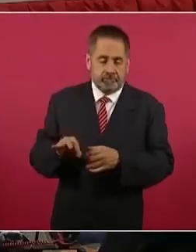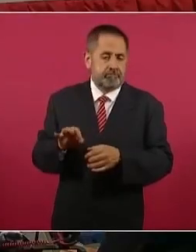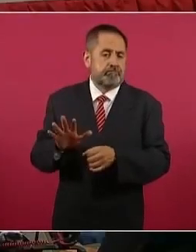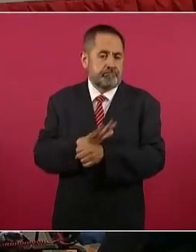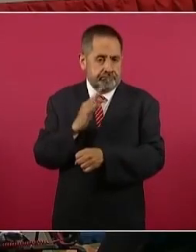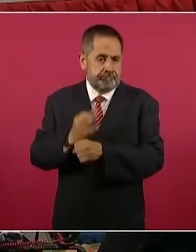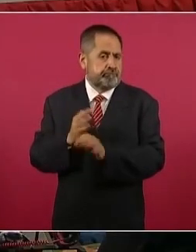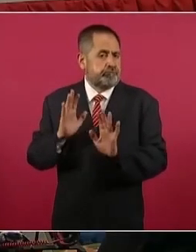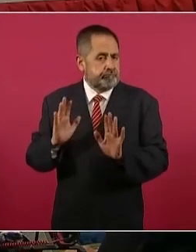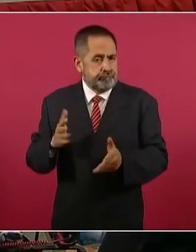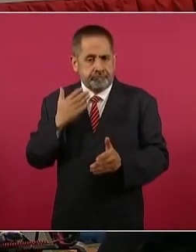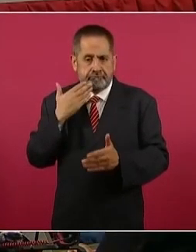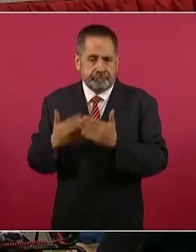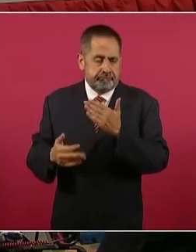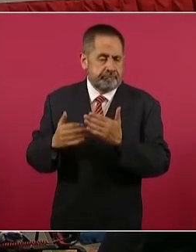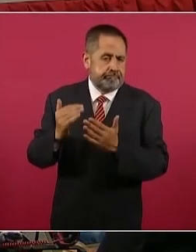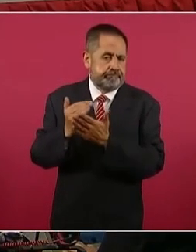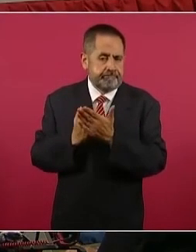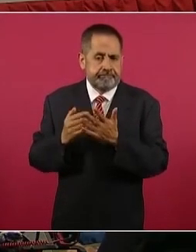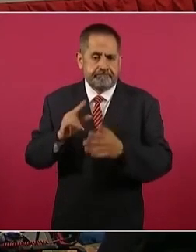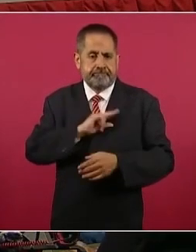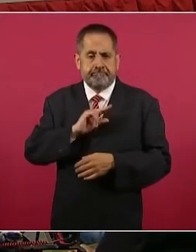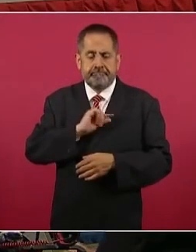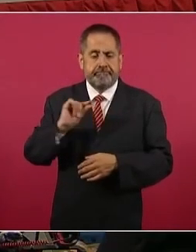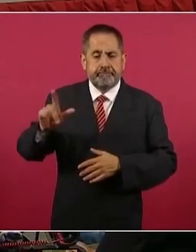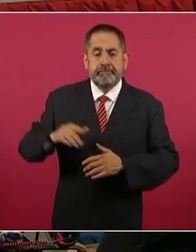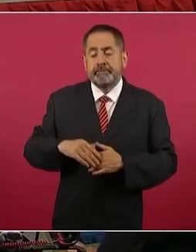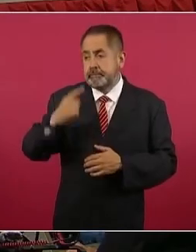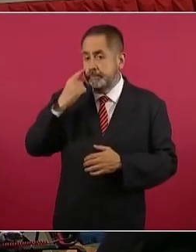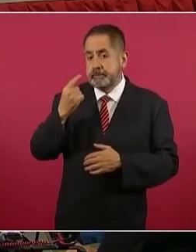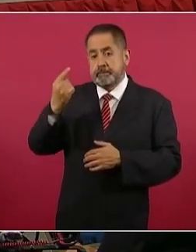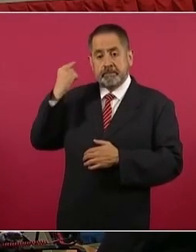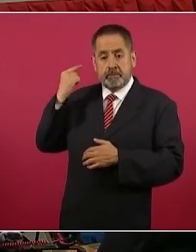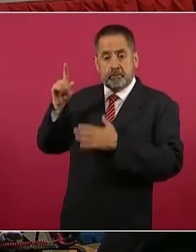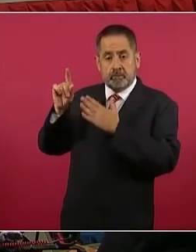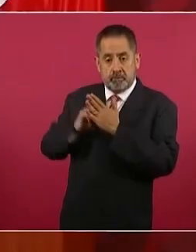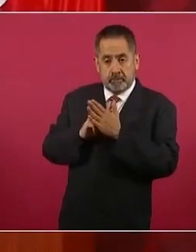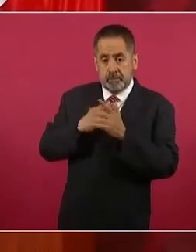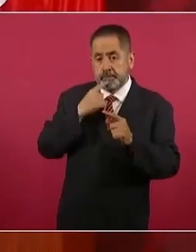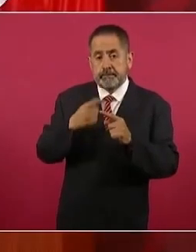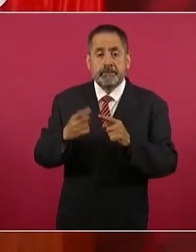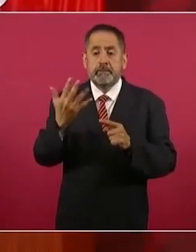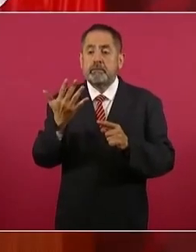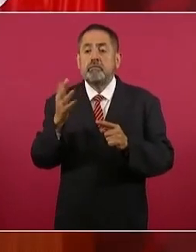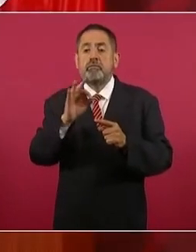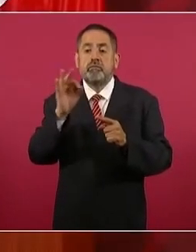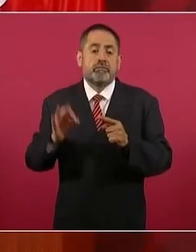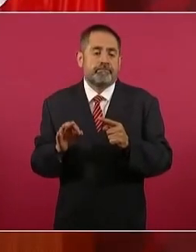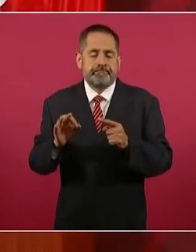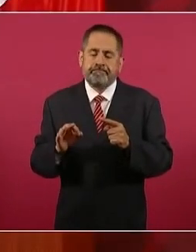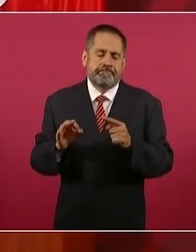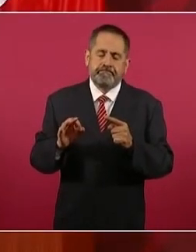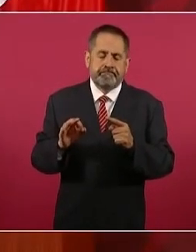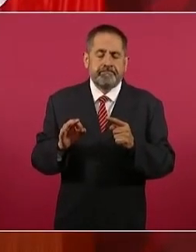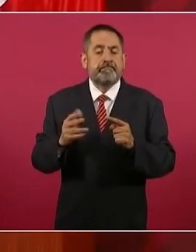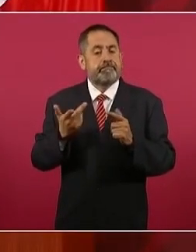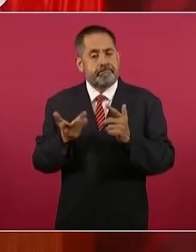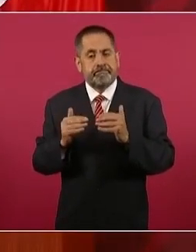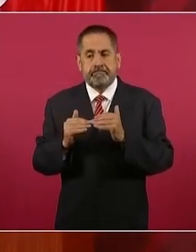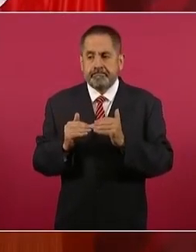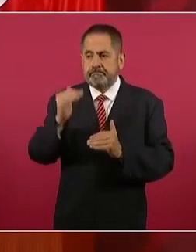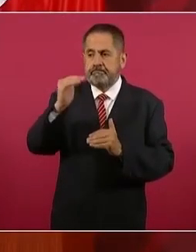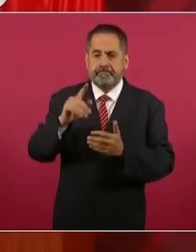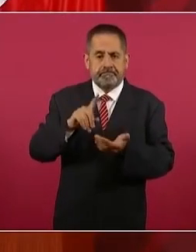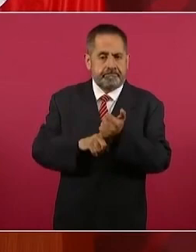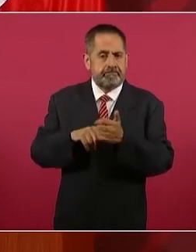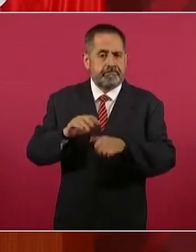de especialistas hace un mes este indicador era del 54 por cierto para sonora entre médicos